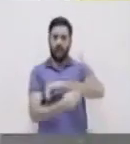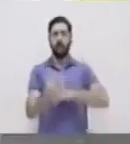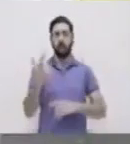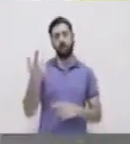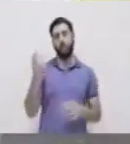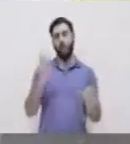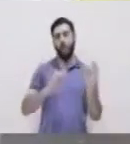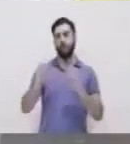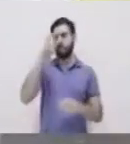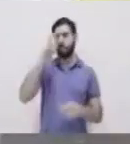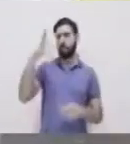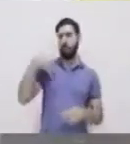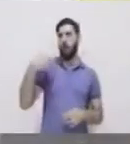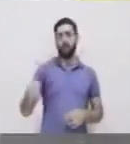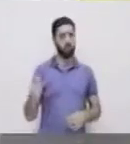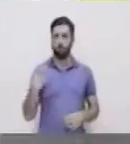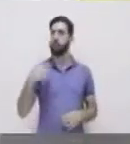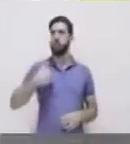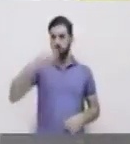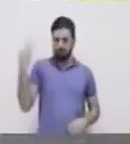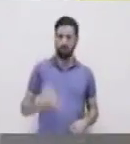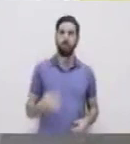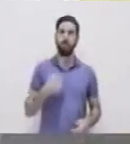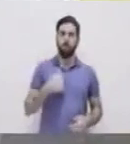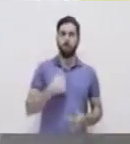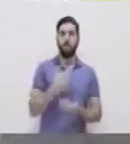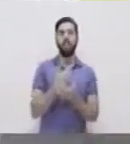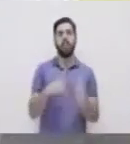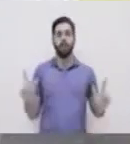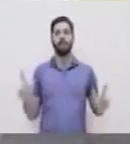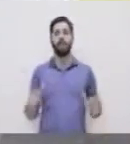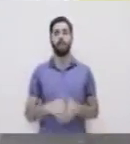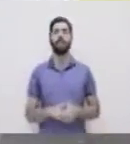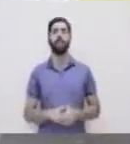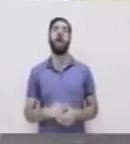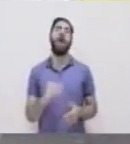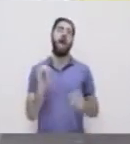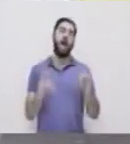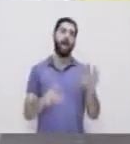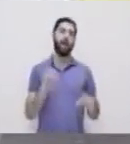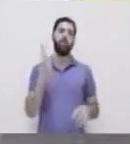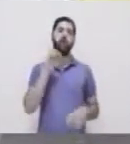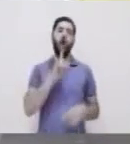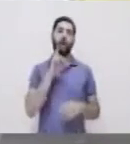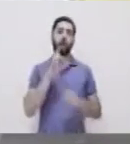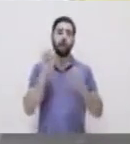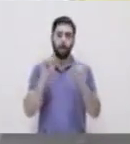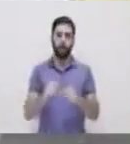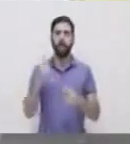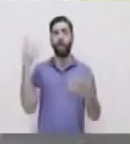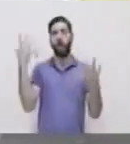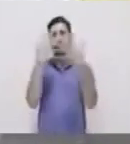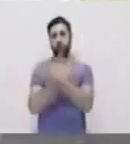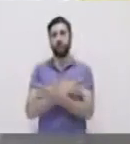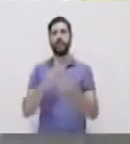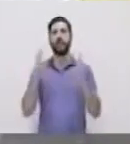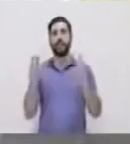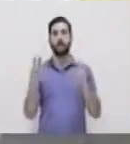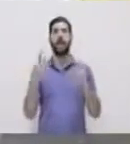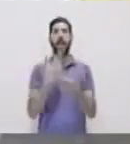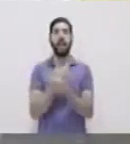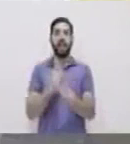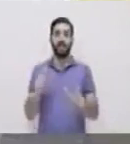imponer algo que nosotros no querramos. Y bueno, muchas veces los jóvenes pueden confundir el término